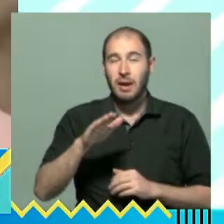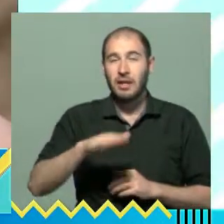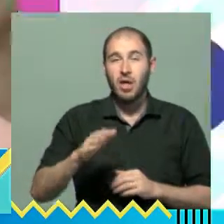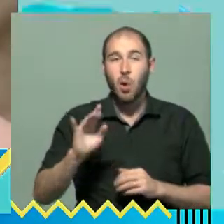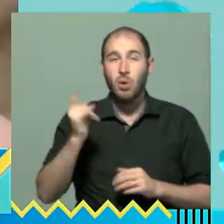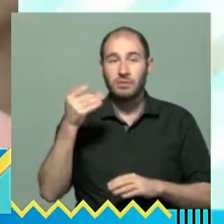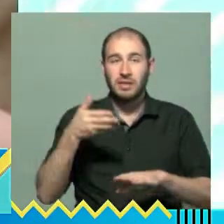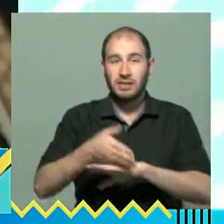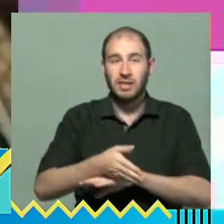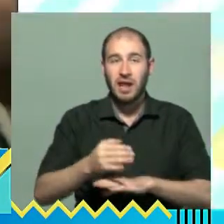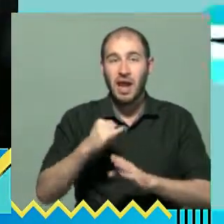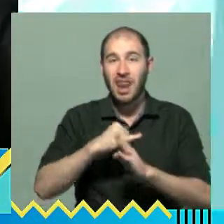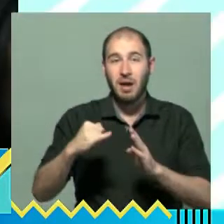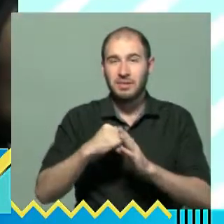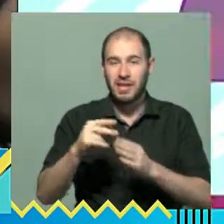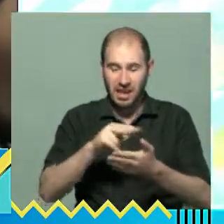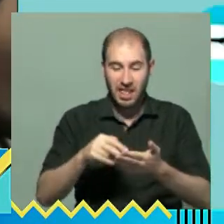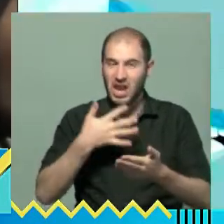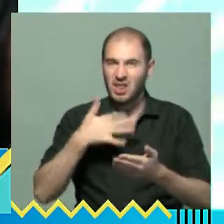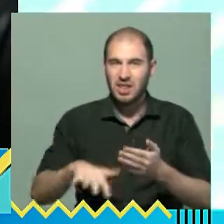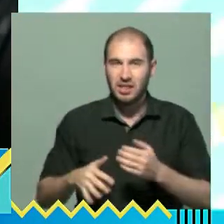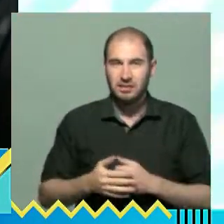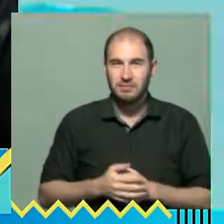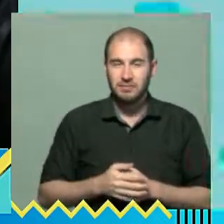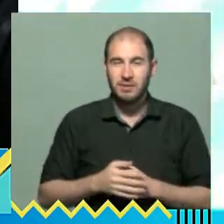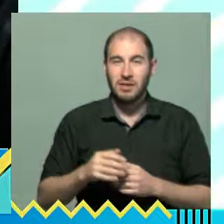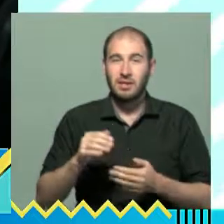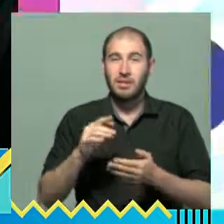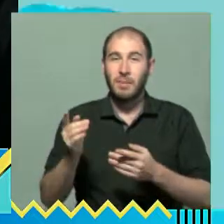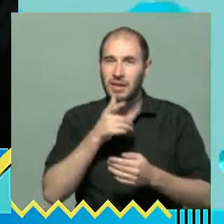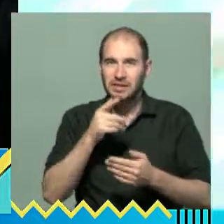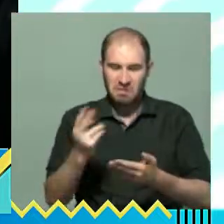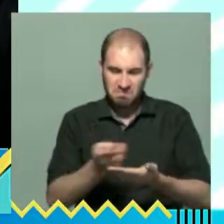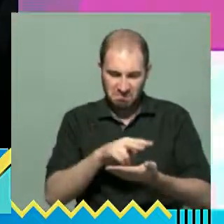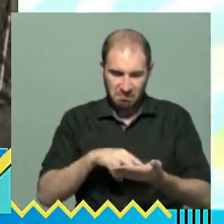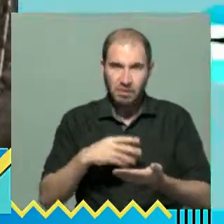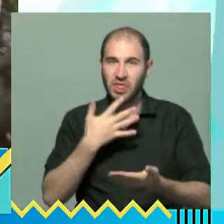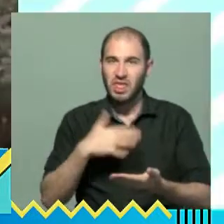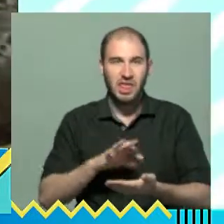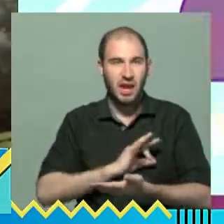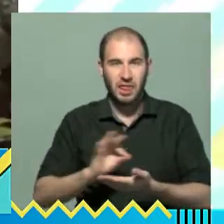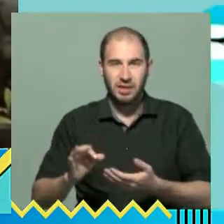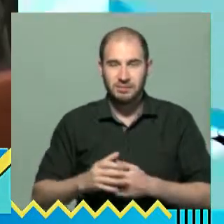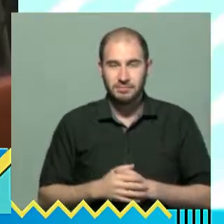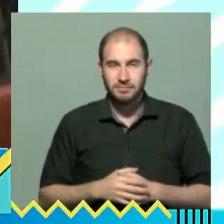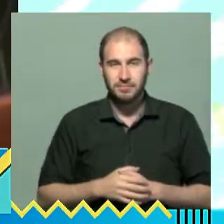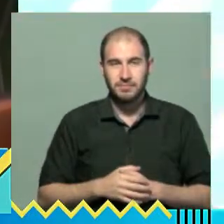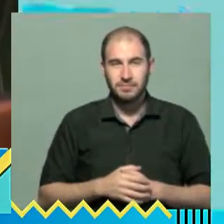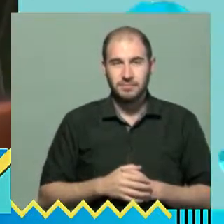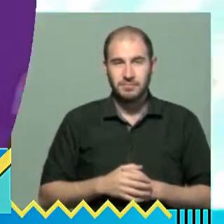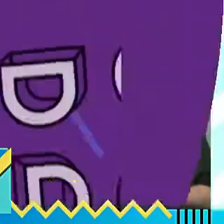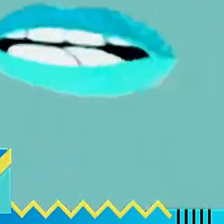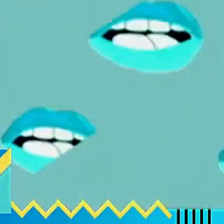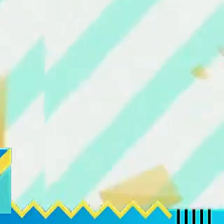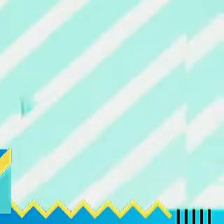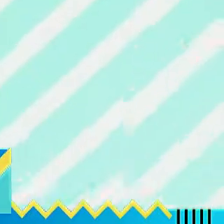en donde más de la mitad de los chicos no comprende lo que lee. Son analfabetos casi funcionales después de una instrucción. Sí, en maquillaje yo